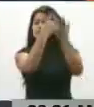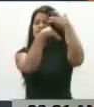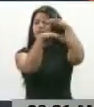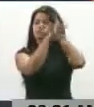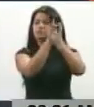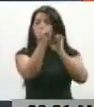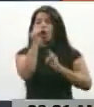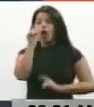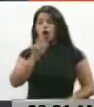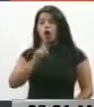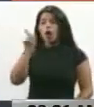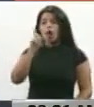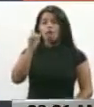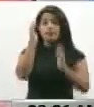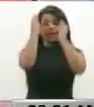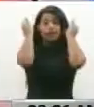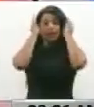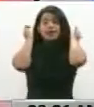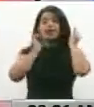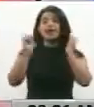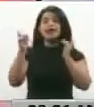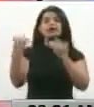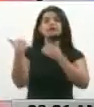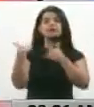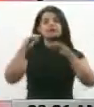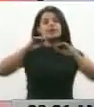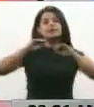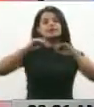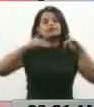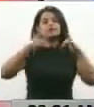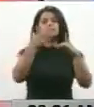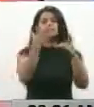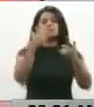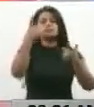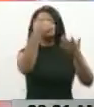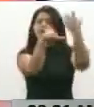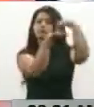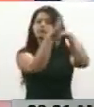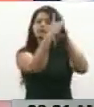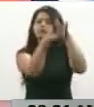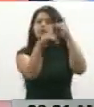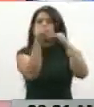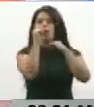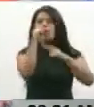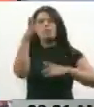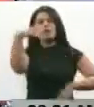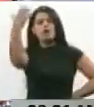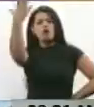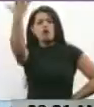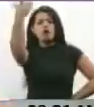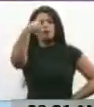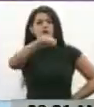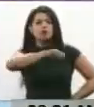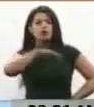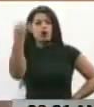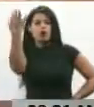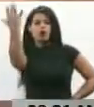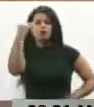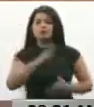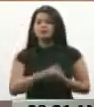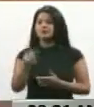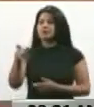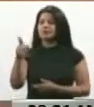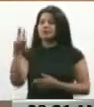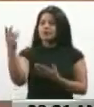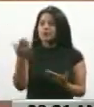Morales, el coreógrafo. Bienvenida. De la obra, pero además el que representa el Bailao. El Bailao. ¿Cómo estás, David? Bienvenido a Venezuela, a